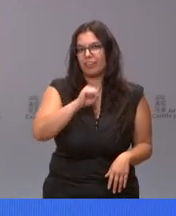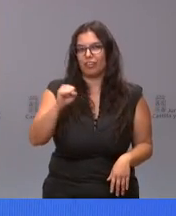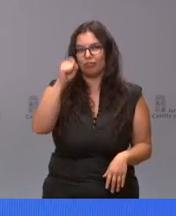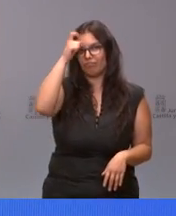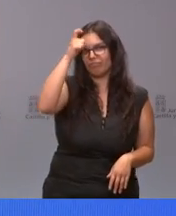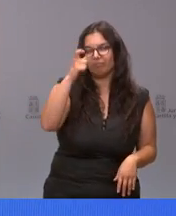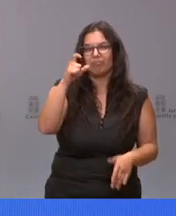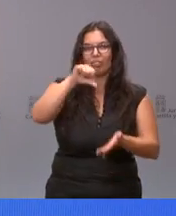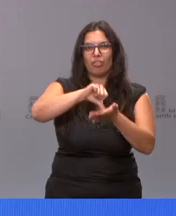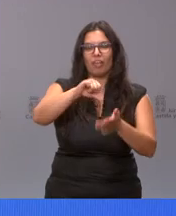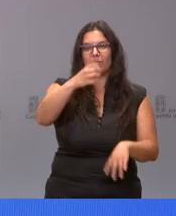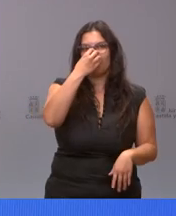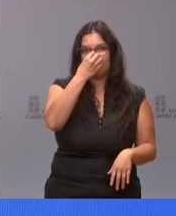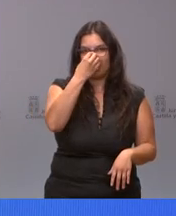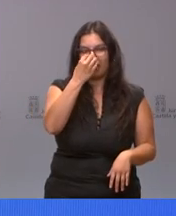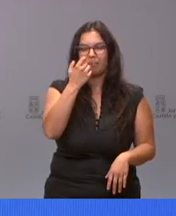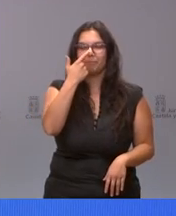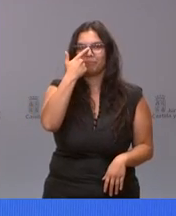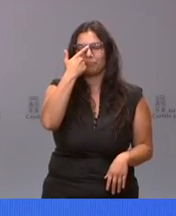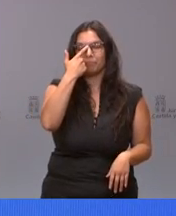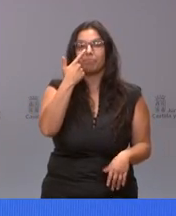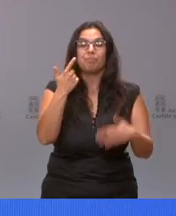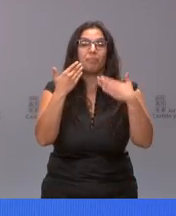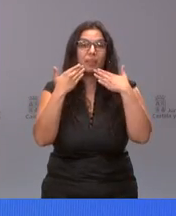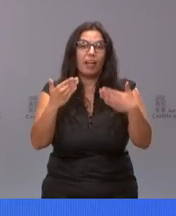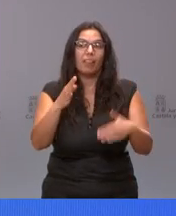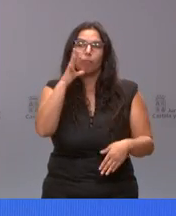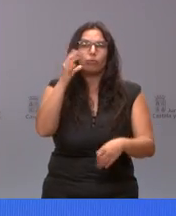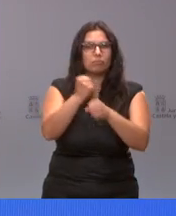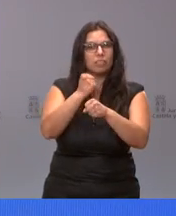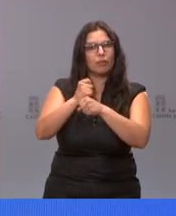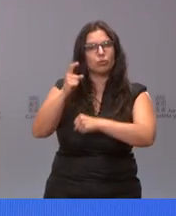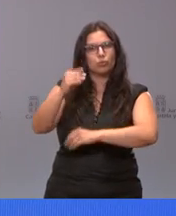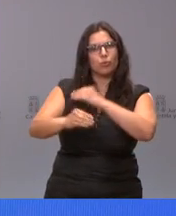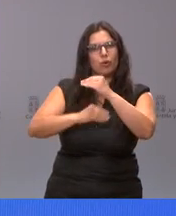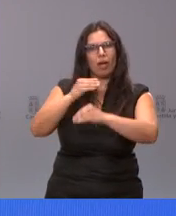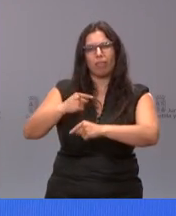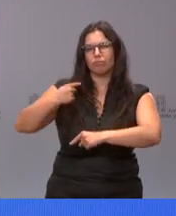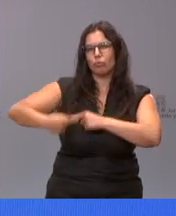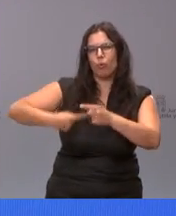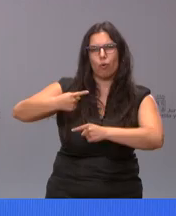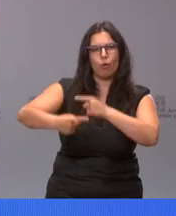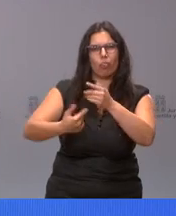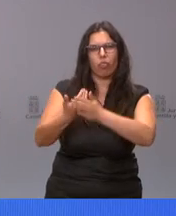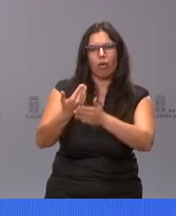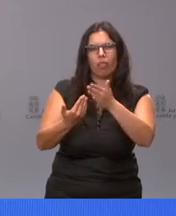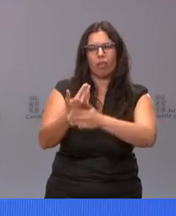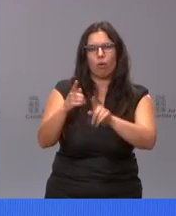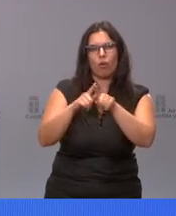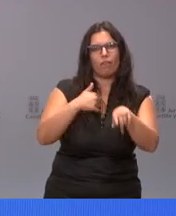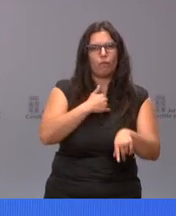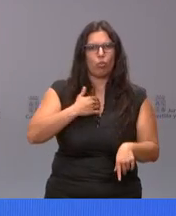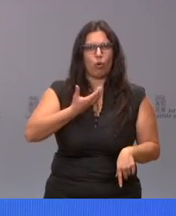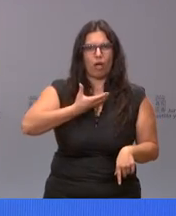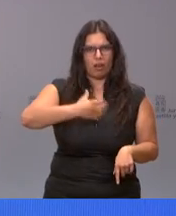villa de ciudad de Medina del Campo y muchas gracias por la labor que realizas de manera cotidiana como alcalde de la ciudad